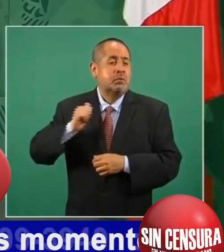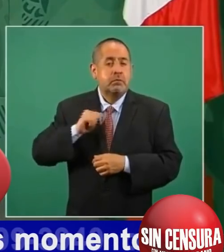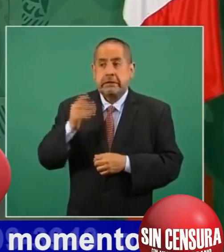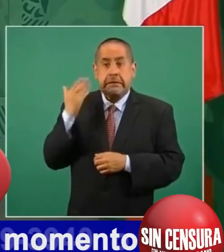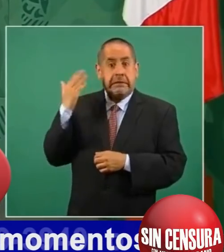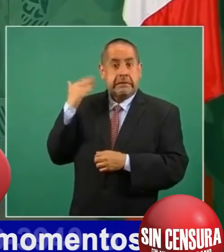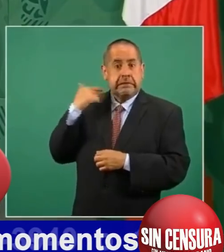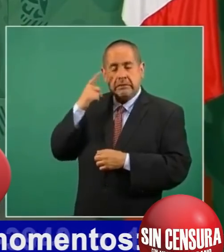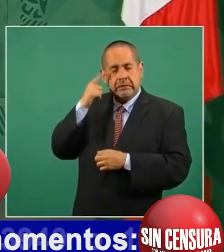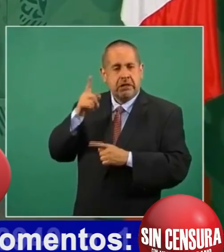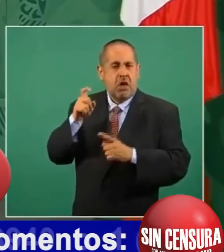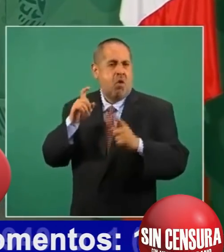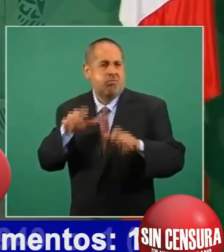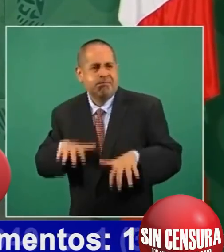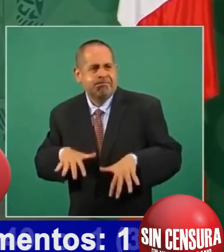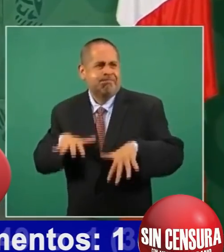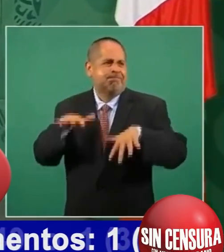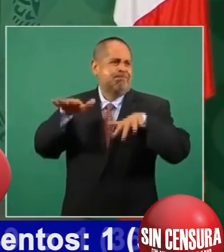por huracanes,